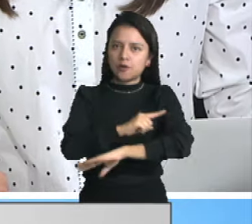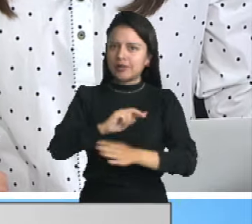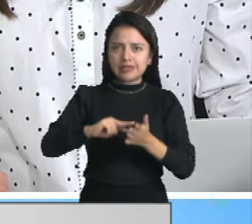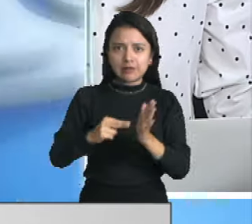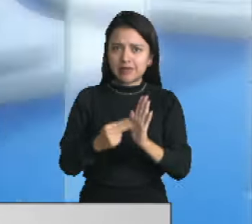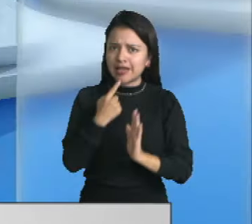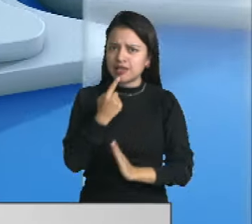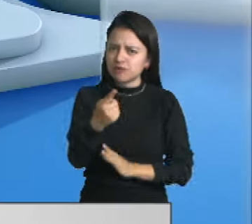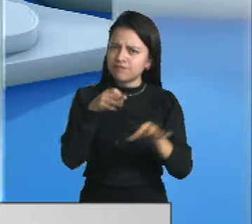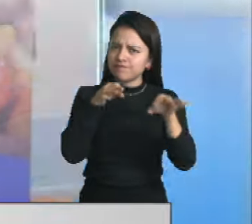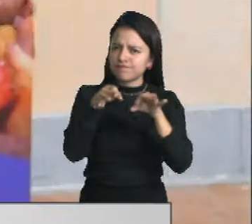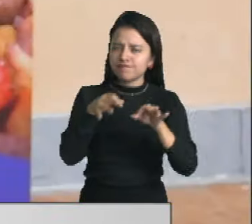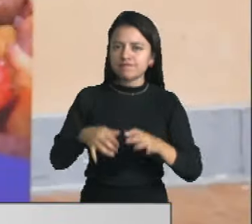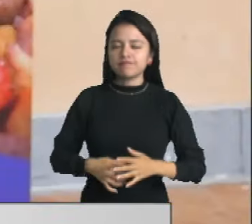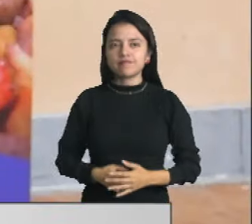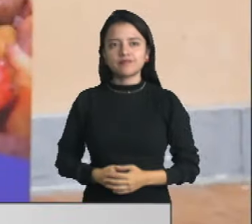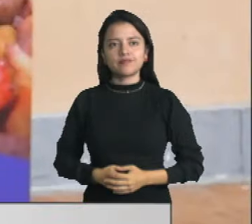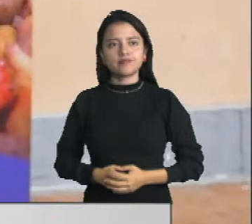esto?